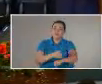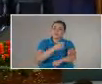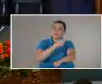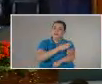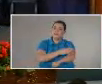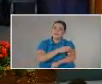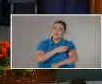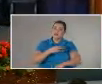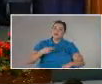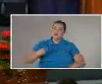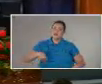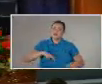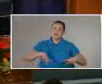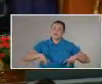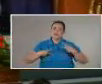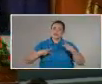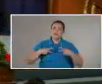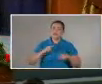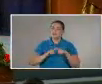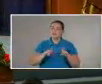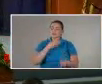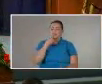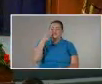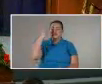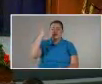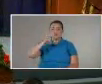Pero Dios está con nosotros, hermano.